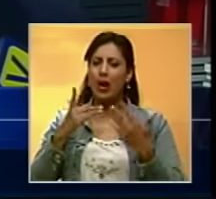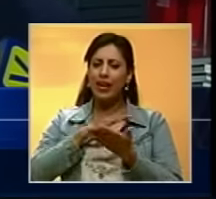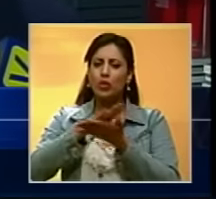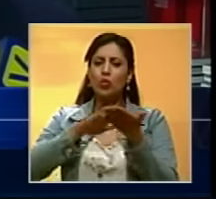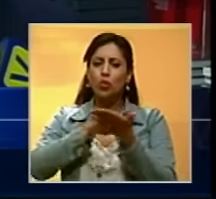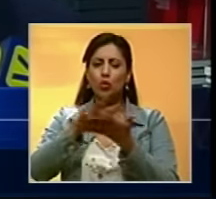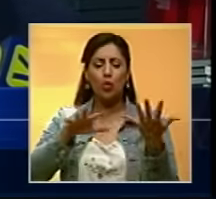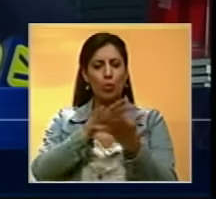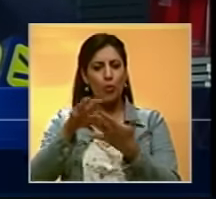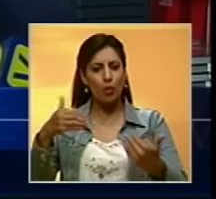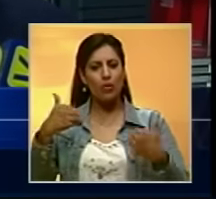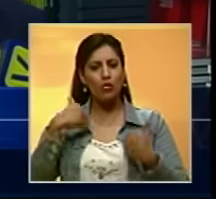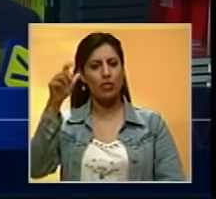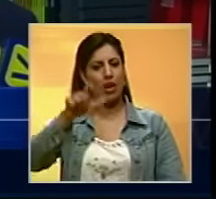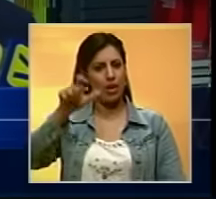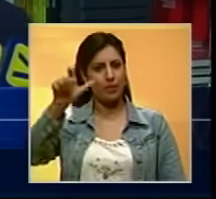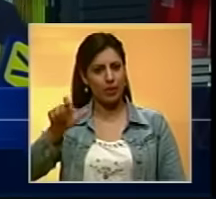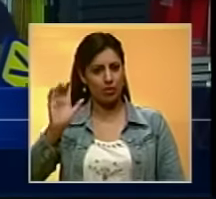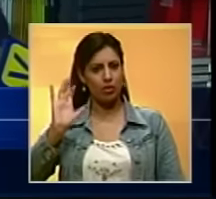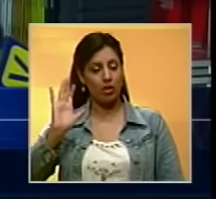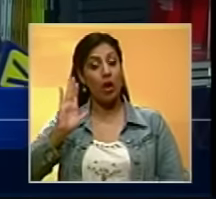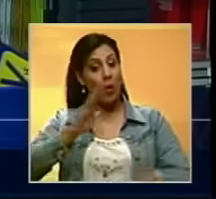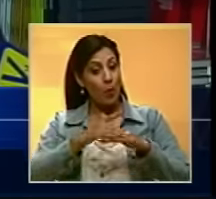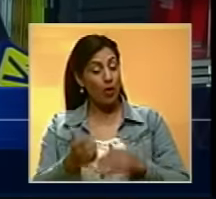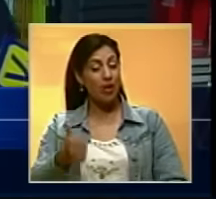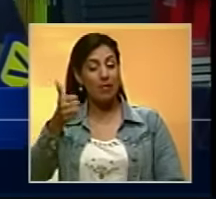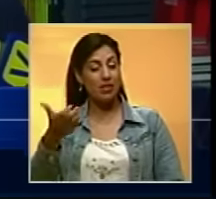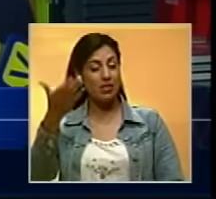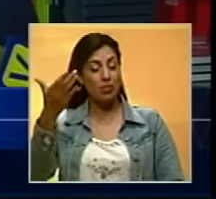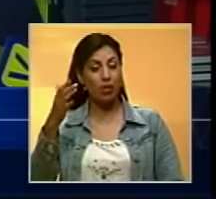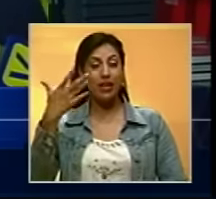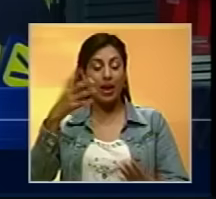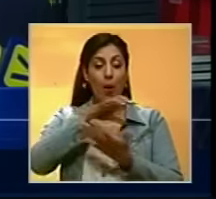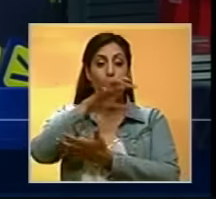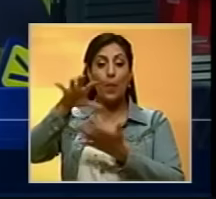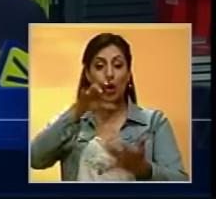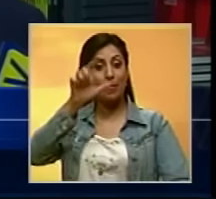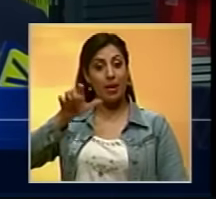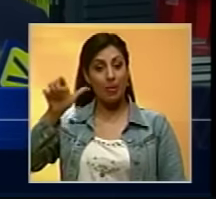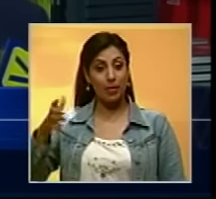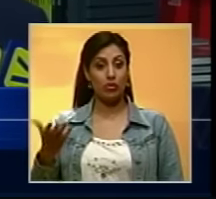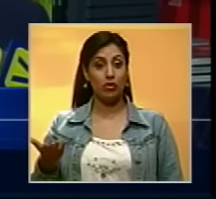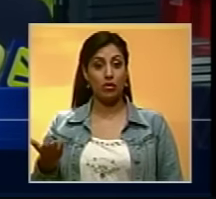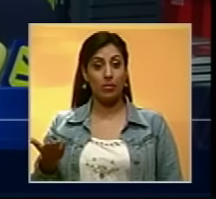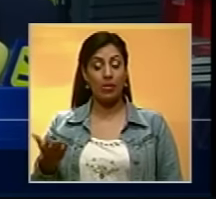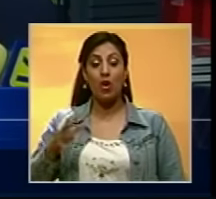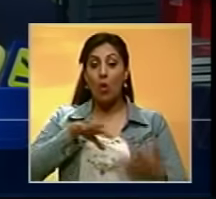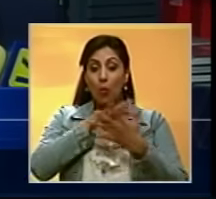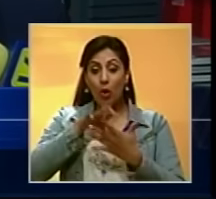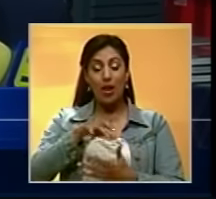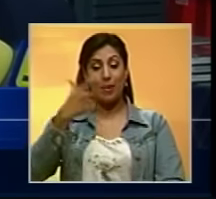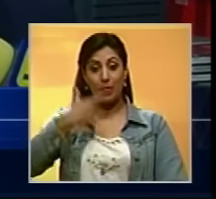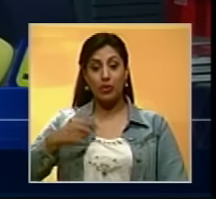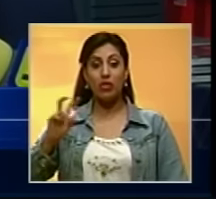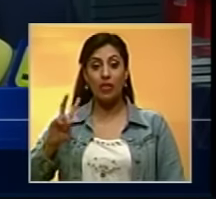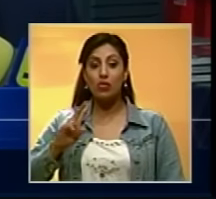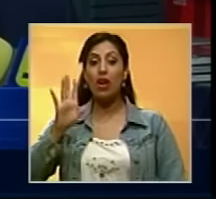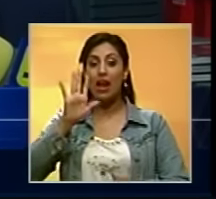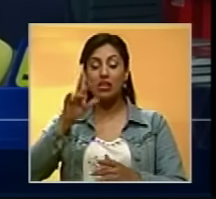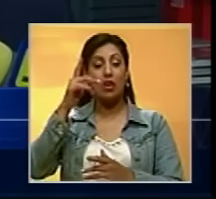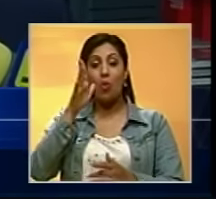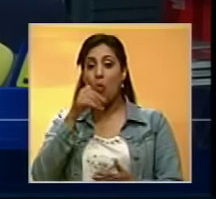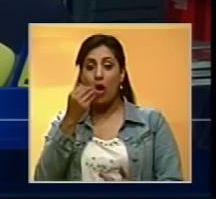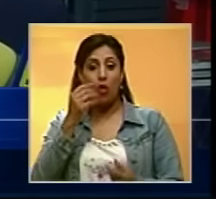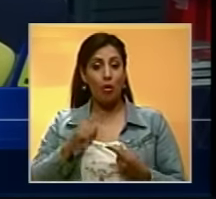resolver los problemas de la gente porque lo más importante son los problemas de la gente los problemas del venezolano común que no